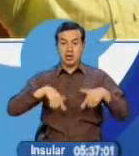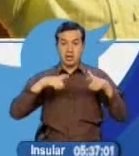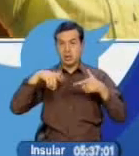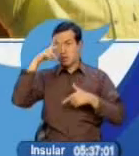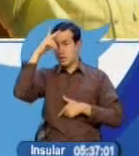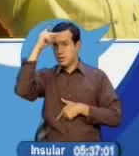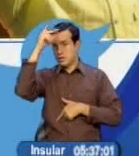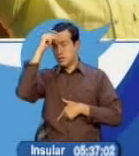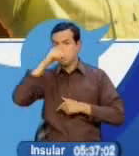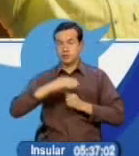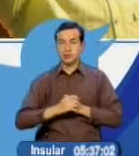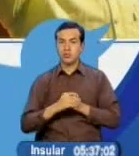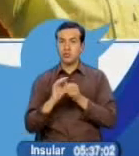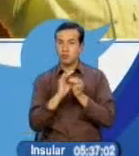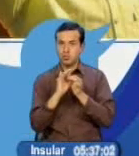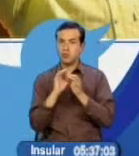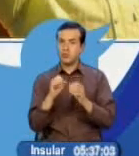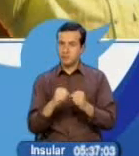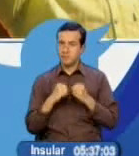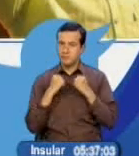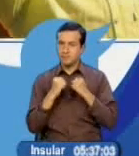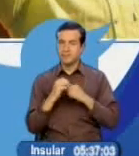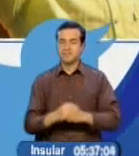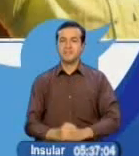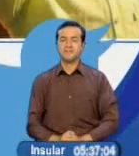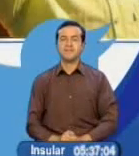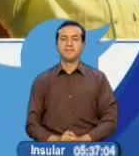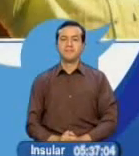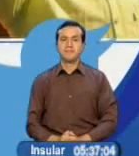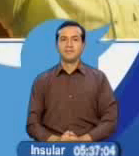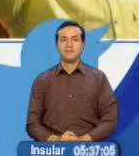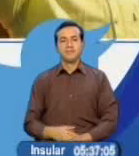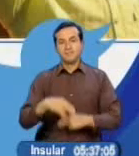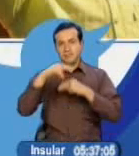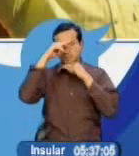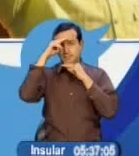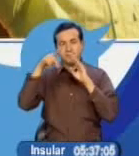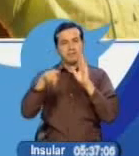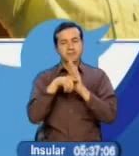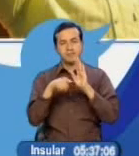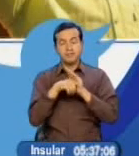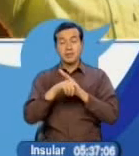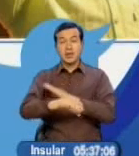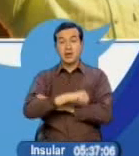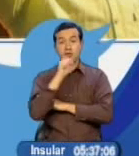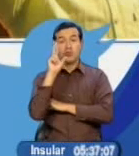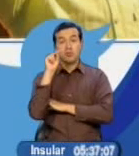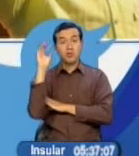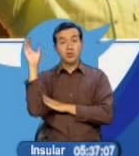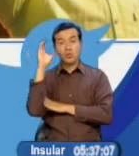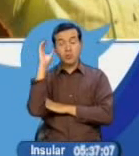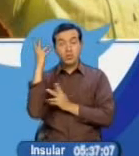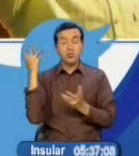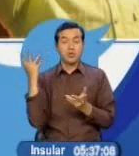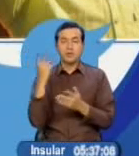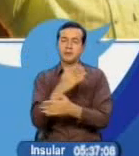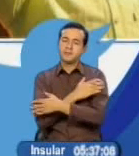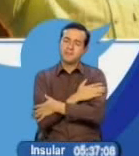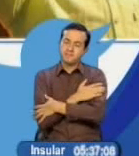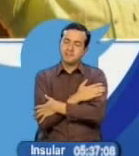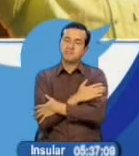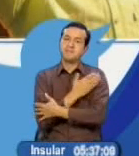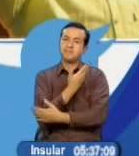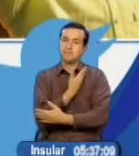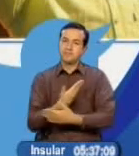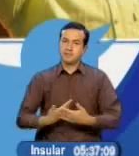Jorge Glass. Unidos somos invencibles. Terrible noticia para el mundo. Venció el no en Colombia. Nuestro abrazo al